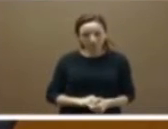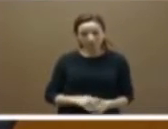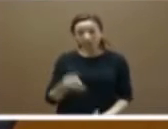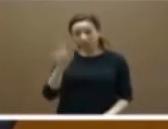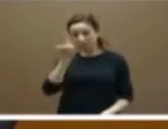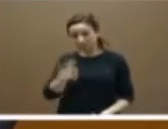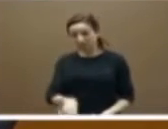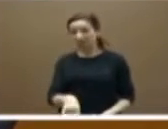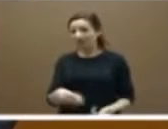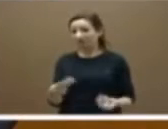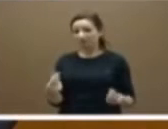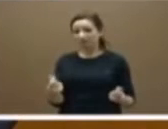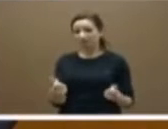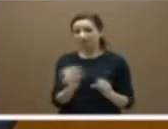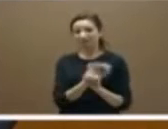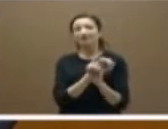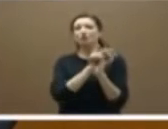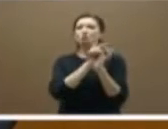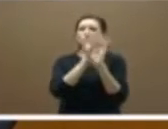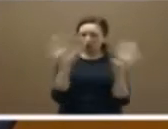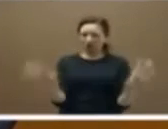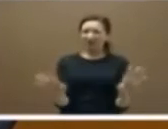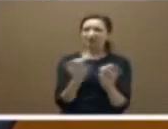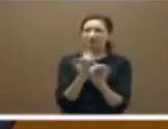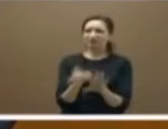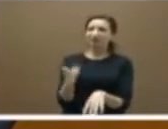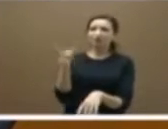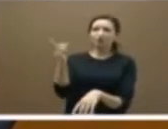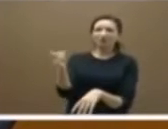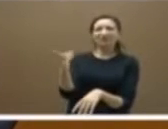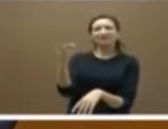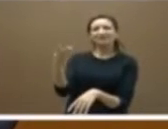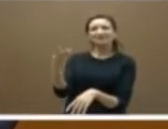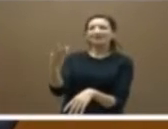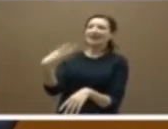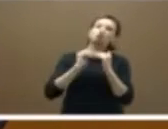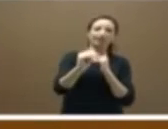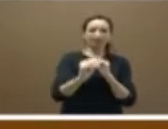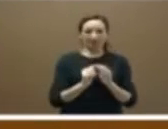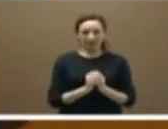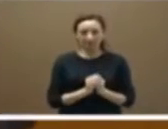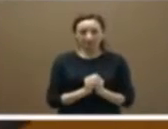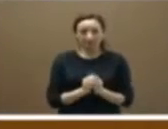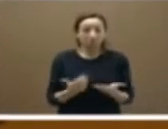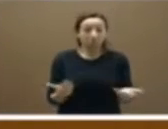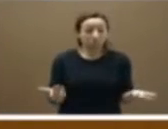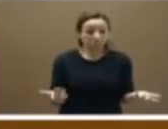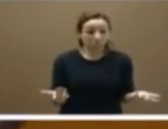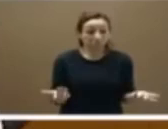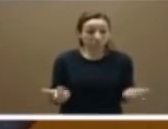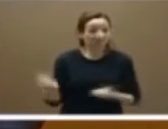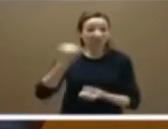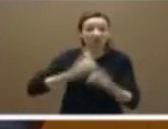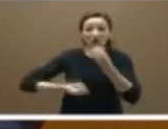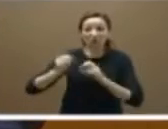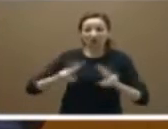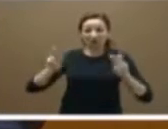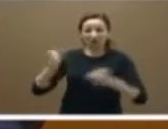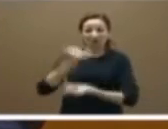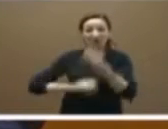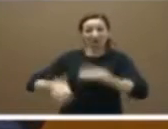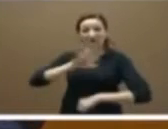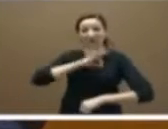También ha sido absolutamente esclarecedor de lo que ustedes entienden por sostenibilidad. Puramente económica, señor Sánchez